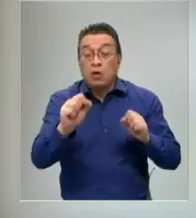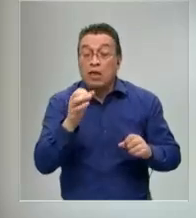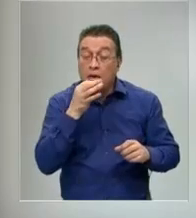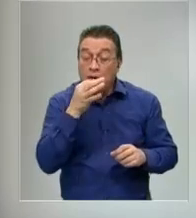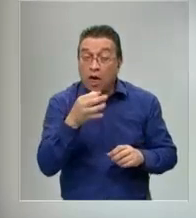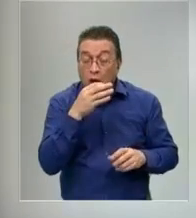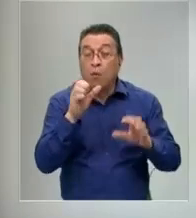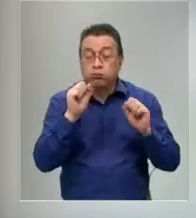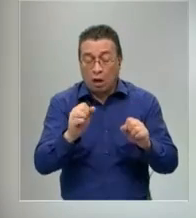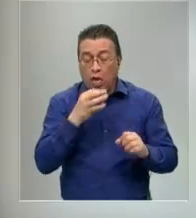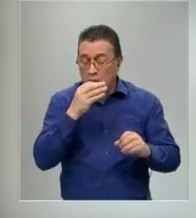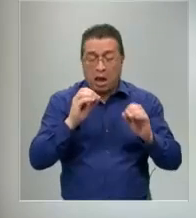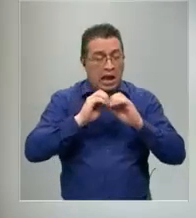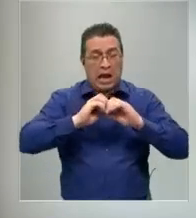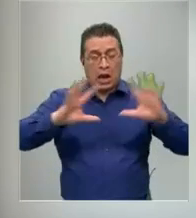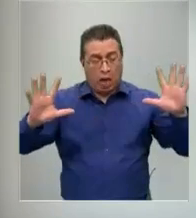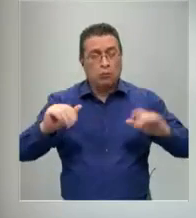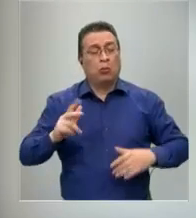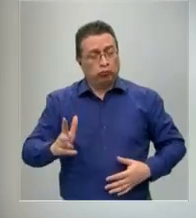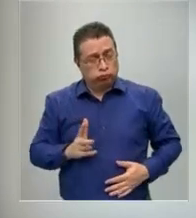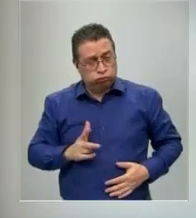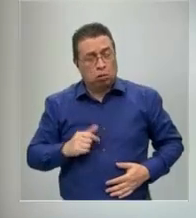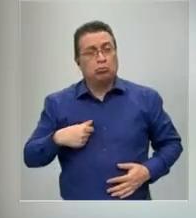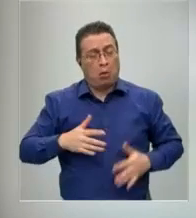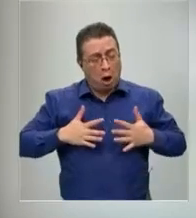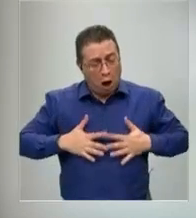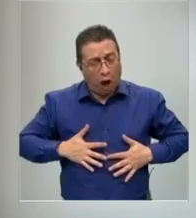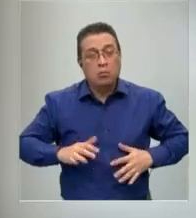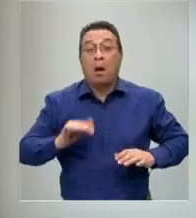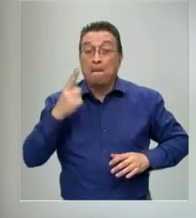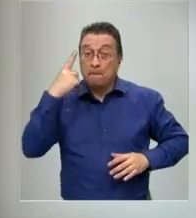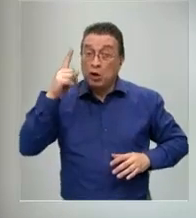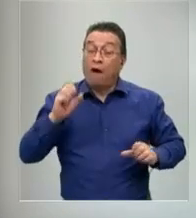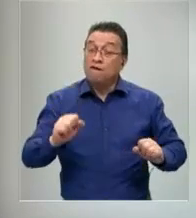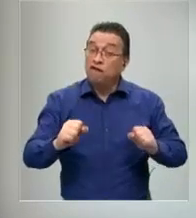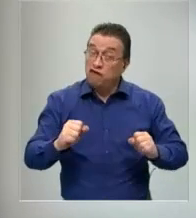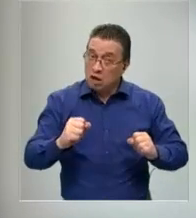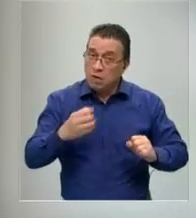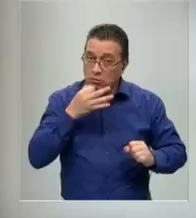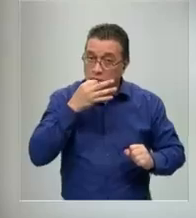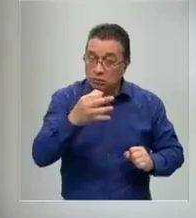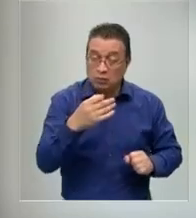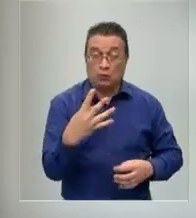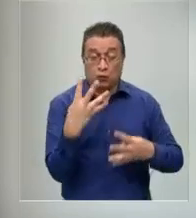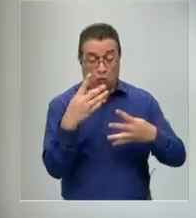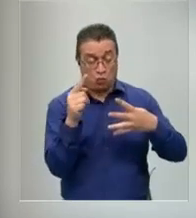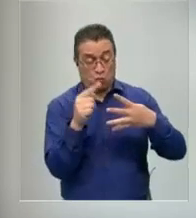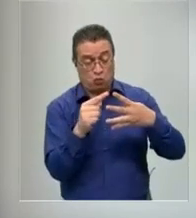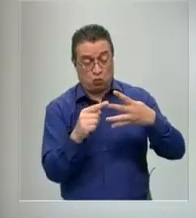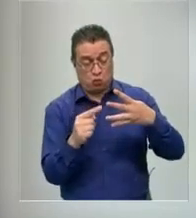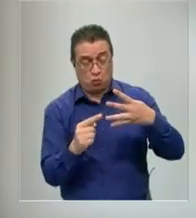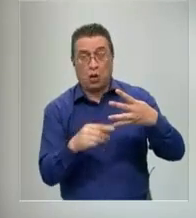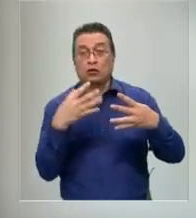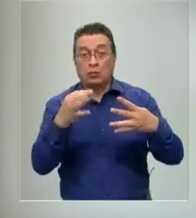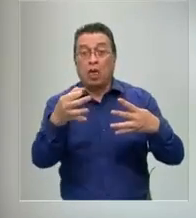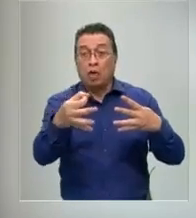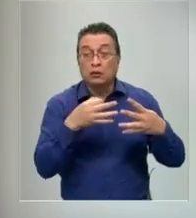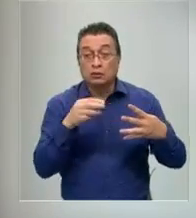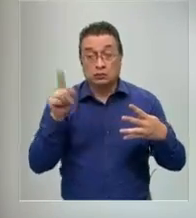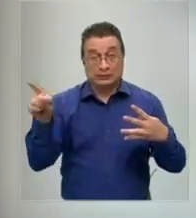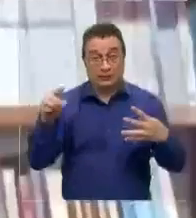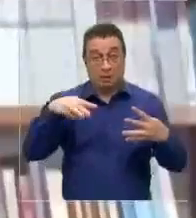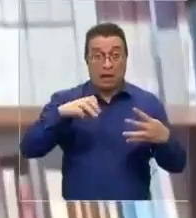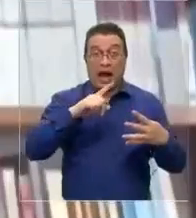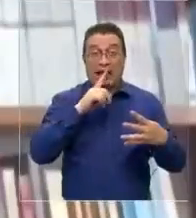sin pretensiones, con cierta prudencia, pero con calma y firmeza, que efectivamente en los 4 casos que viene referido Julio, el señor Martínez no